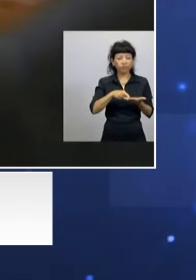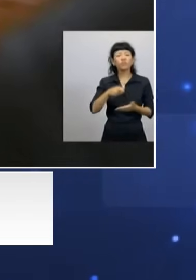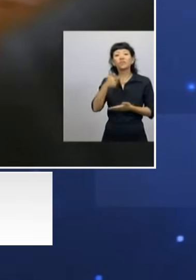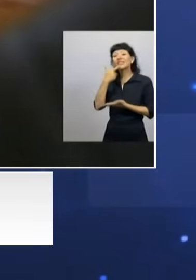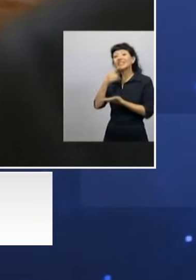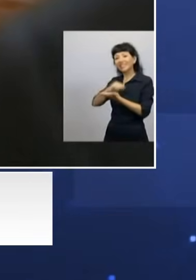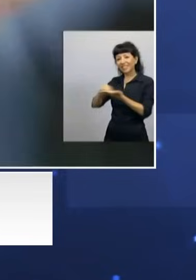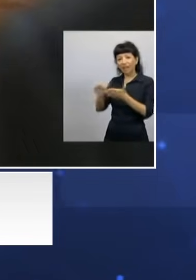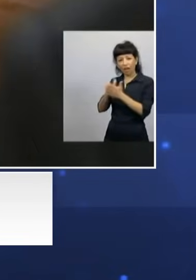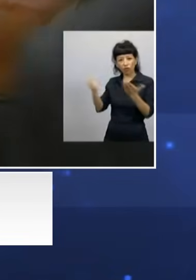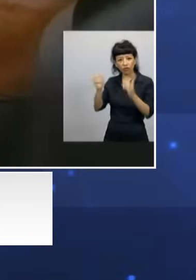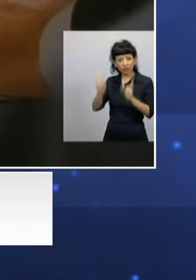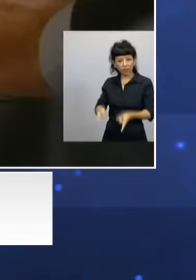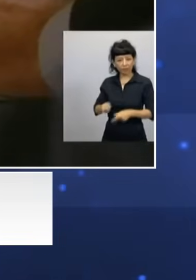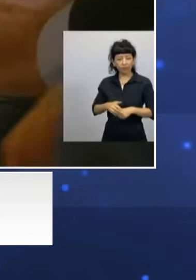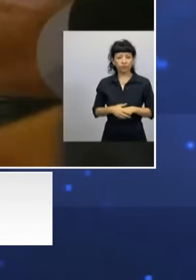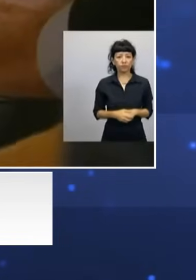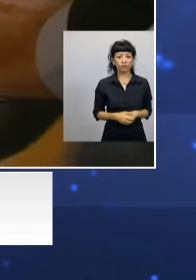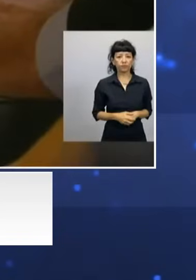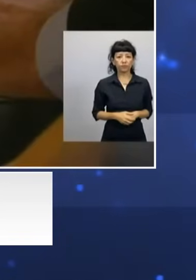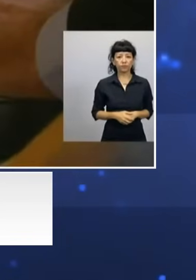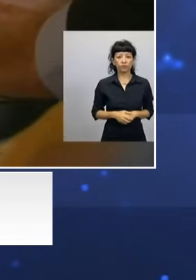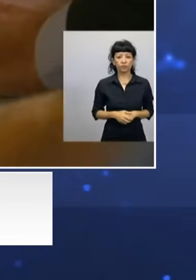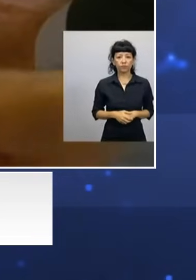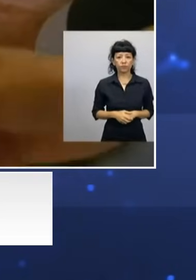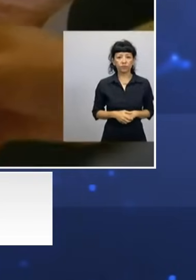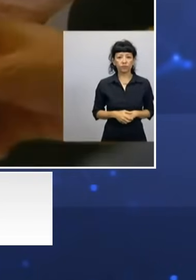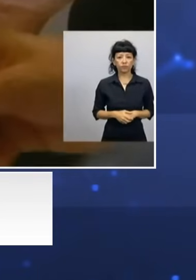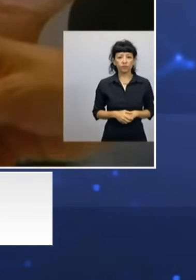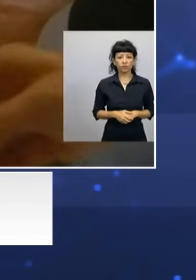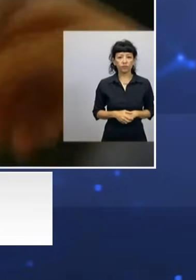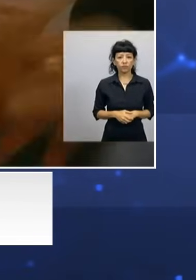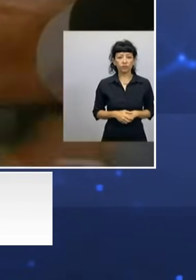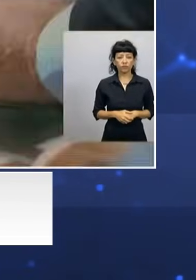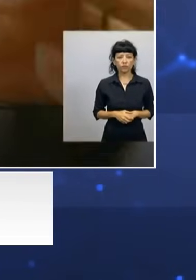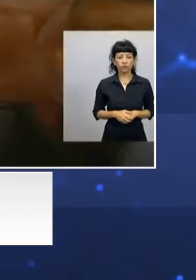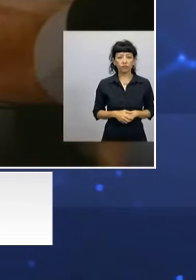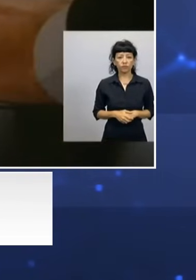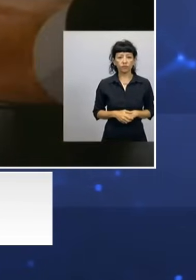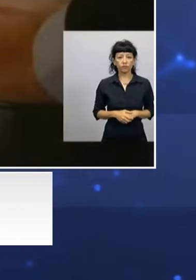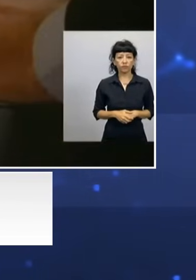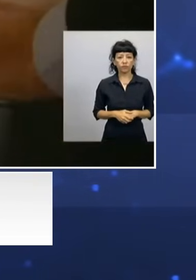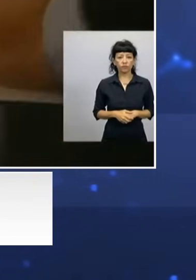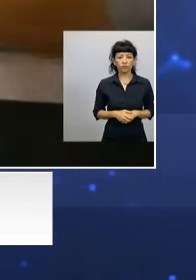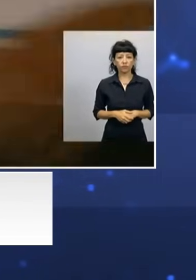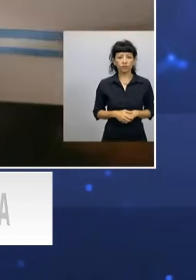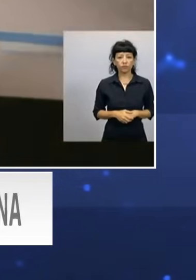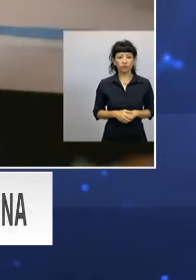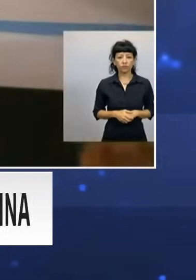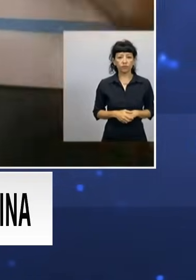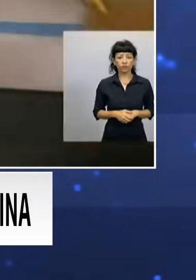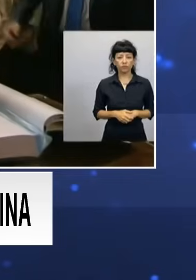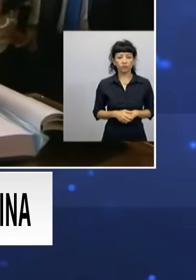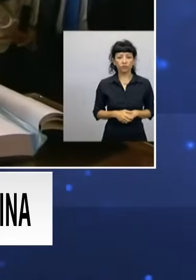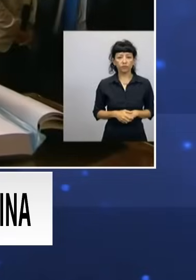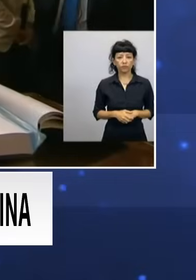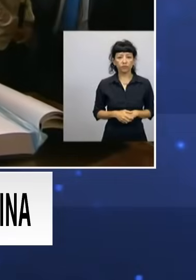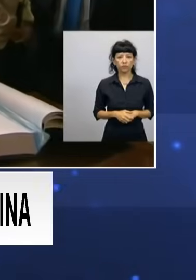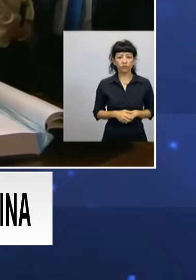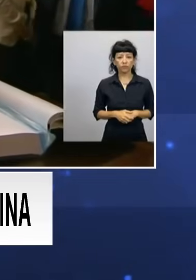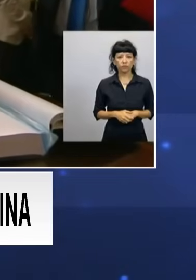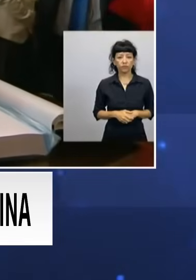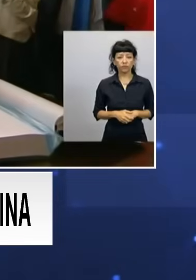ha dado hasta ahora muestras de bastante pragmatismo. Quisiera preguntarle, ¿por qué no hubo reunión entre